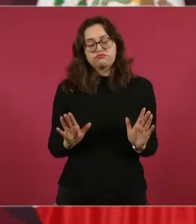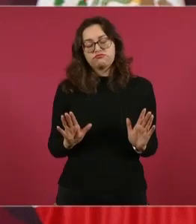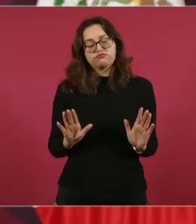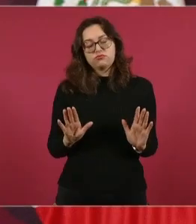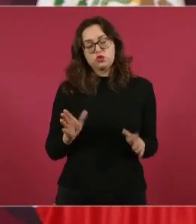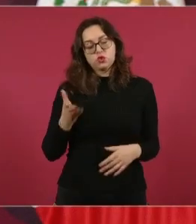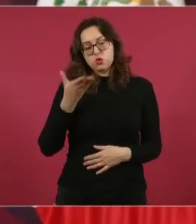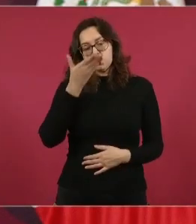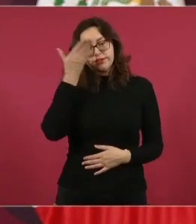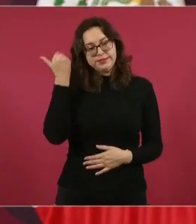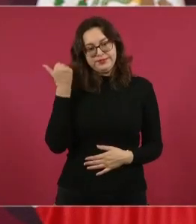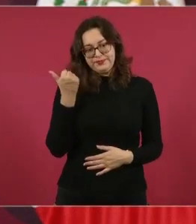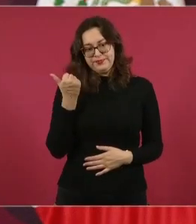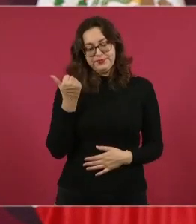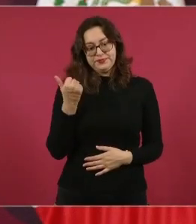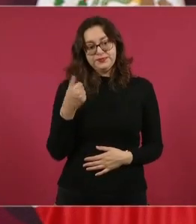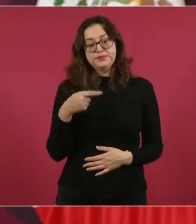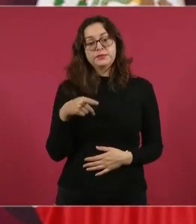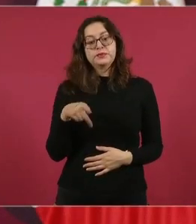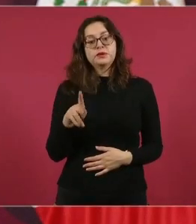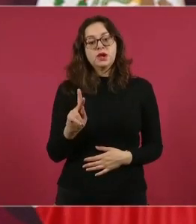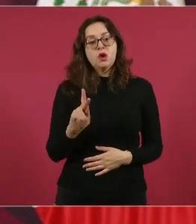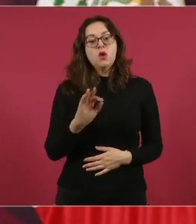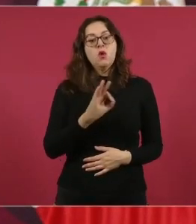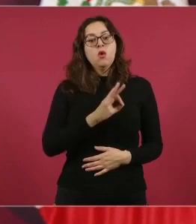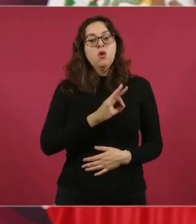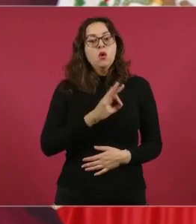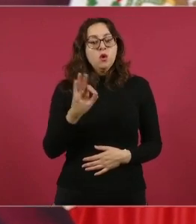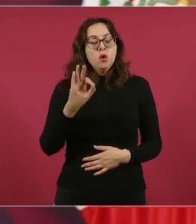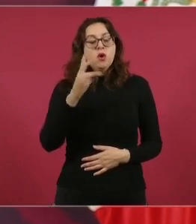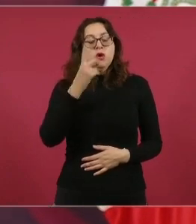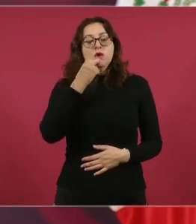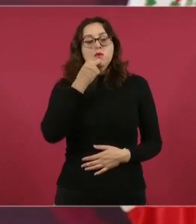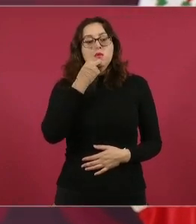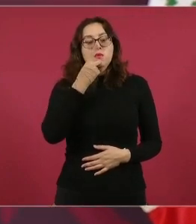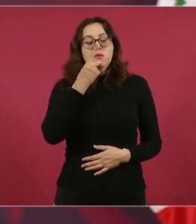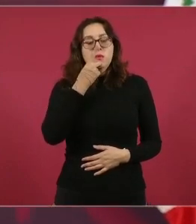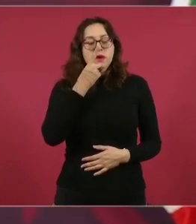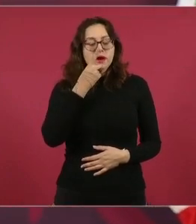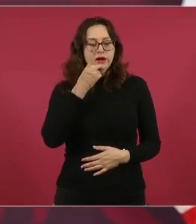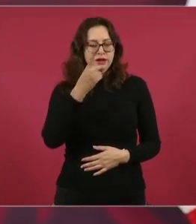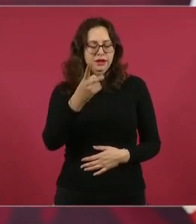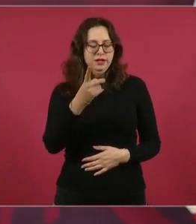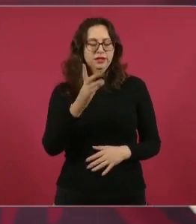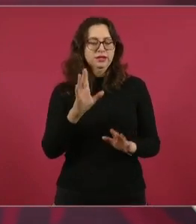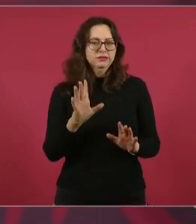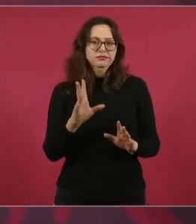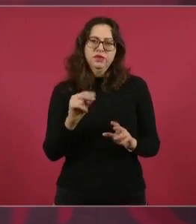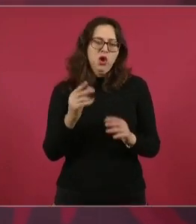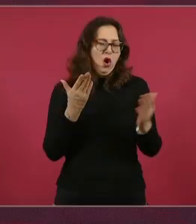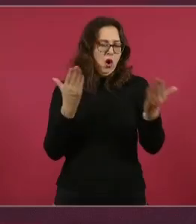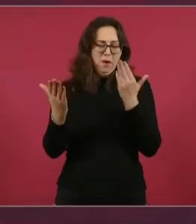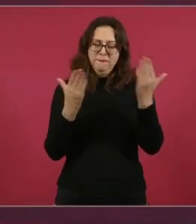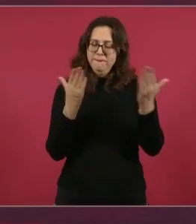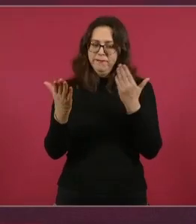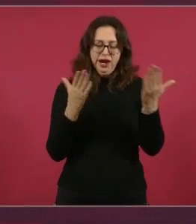puedo poner como referencia, guardadas todas las proporciones,